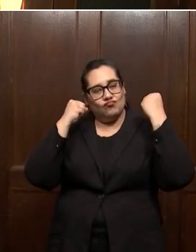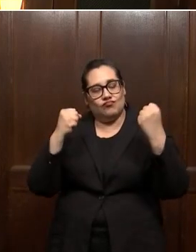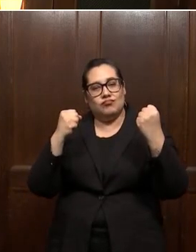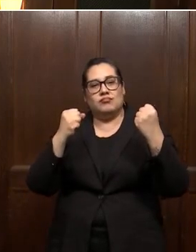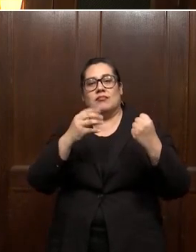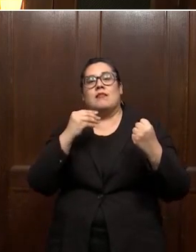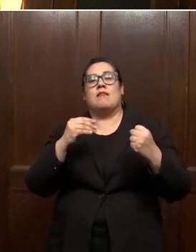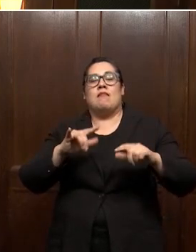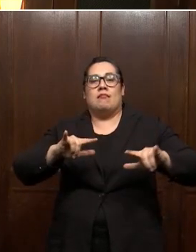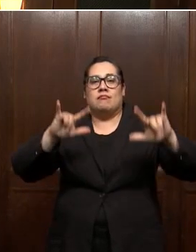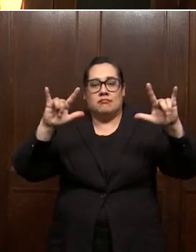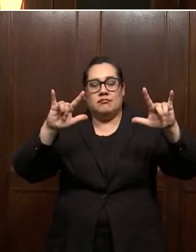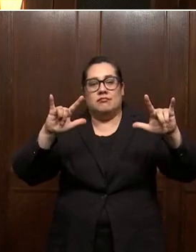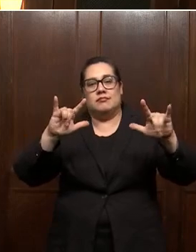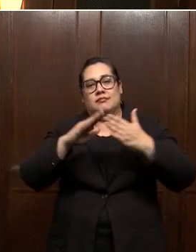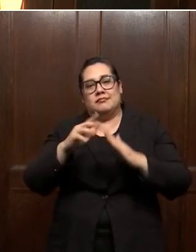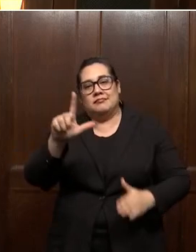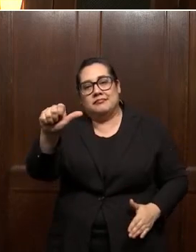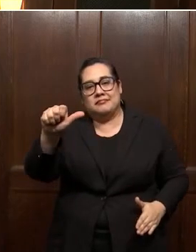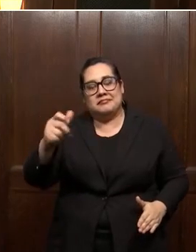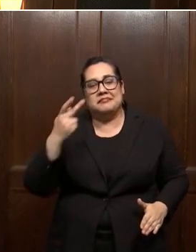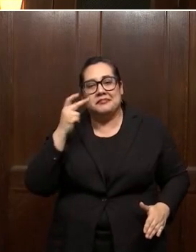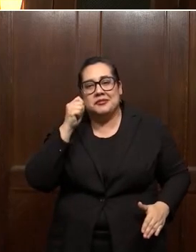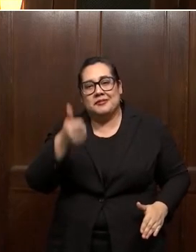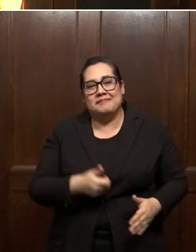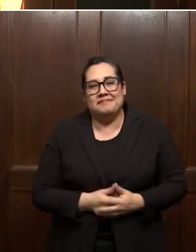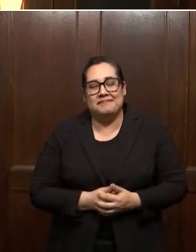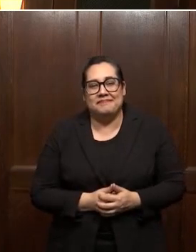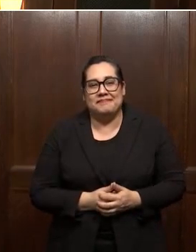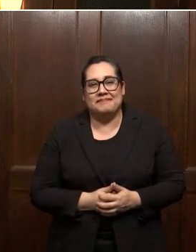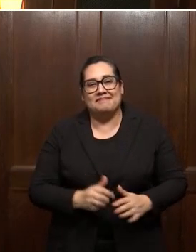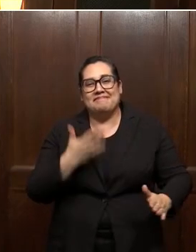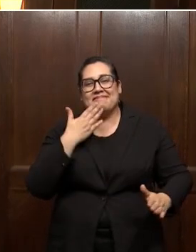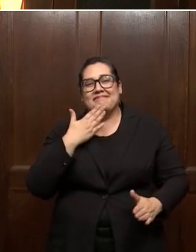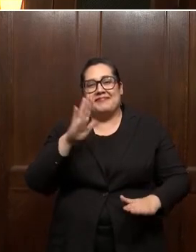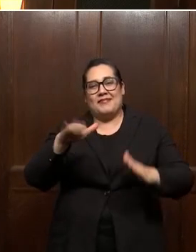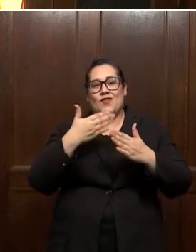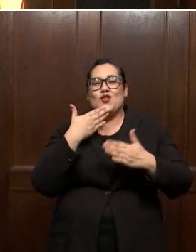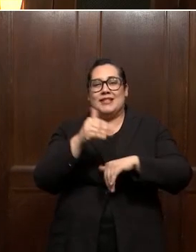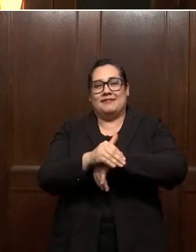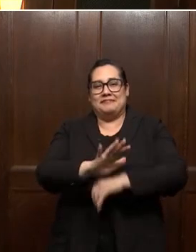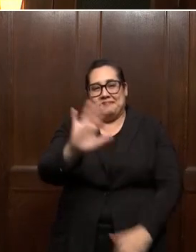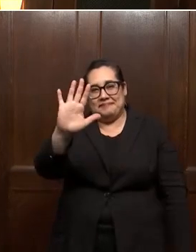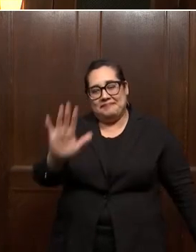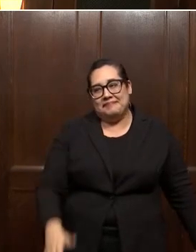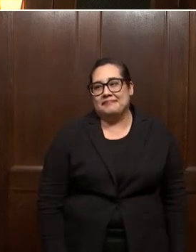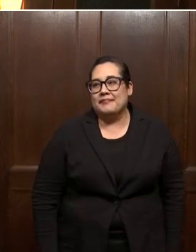mucho amor, Los Ángeles. Hasta mañana. Thank you all. Have a good evening.